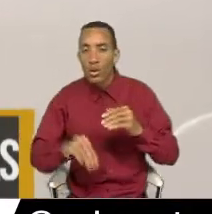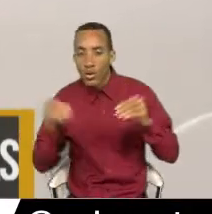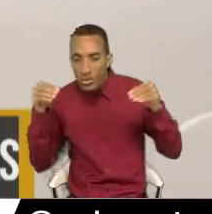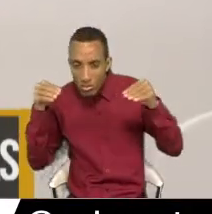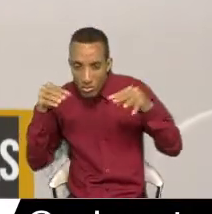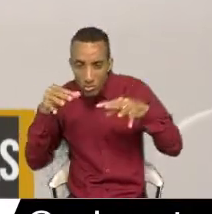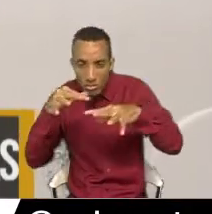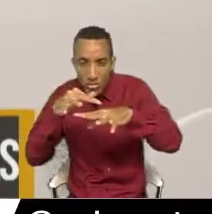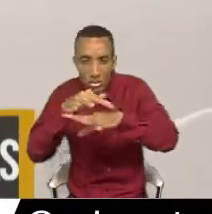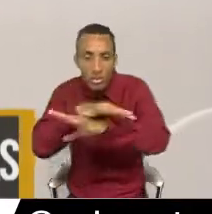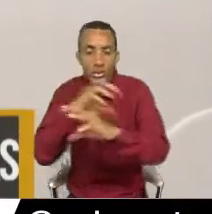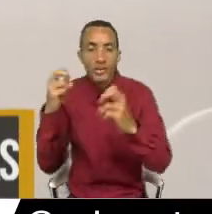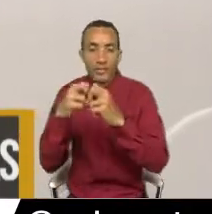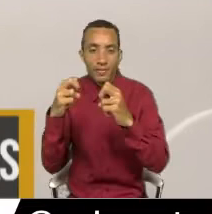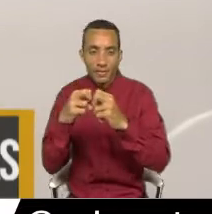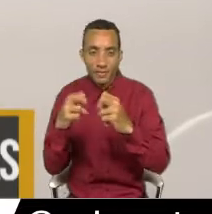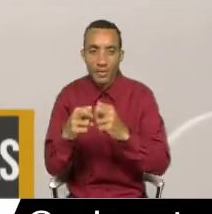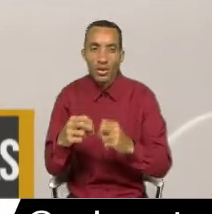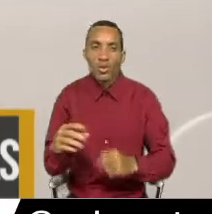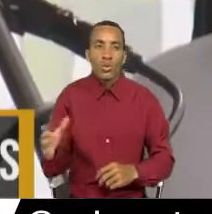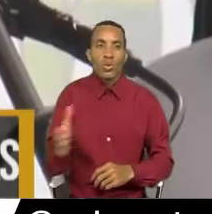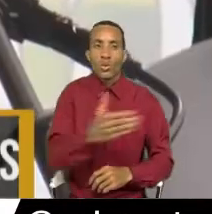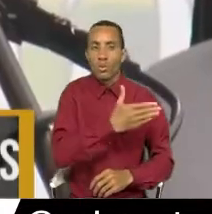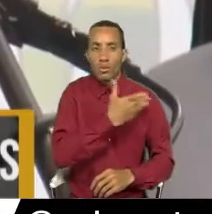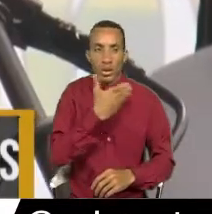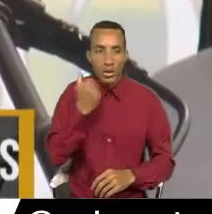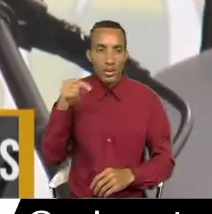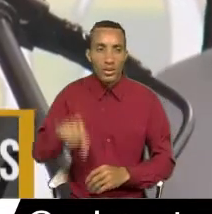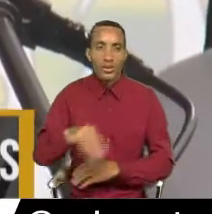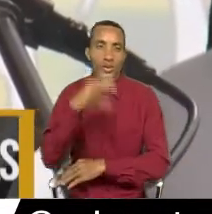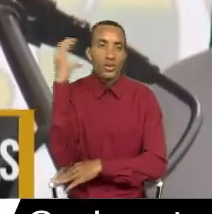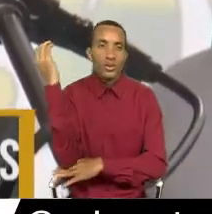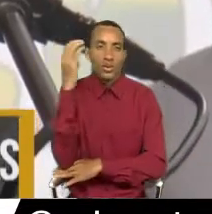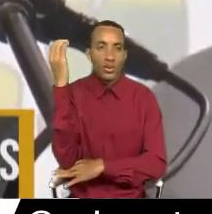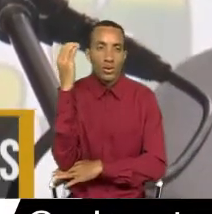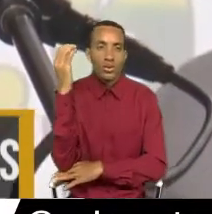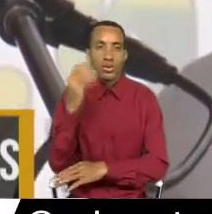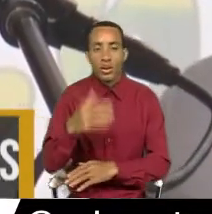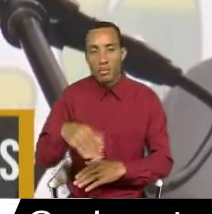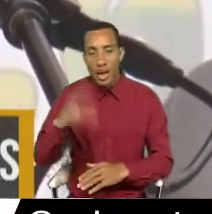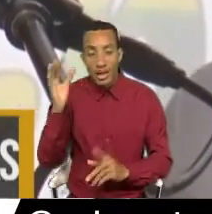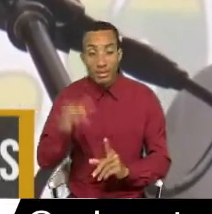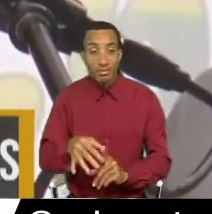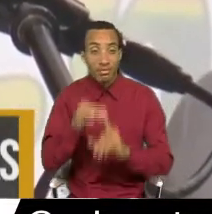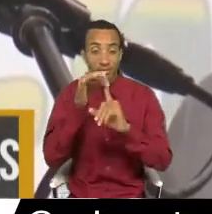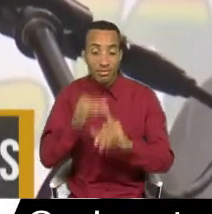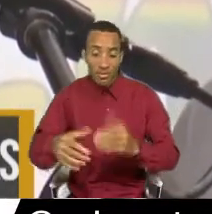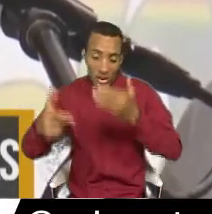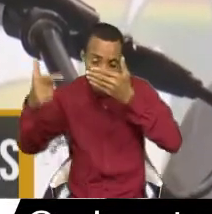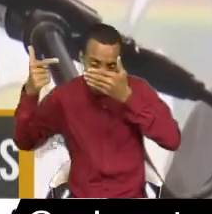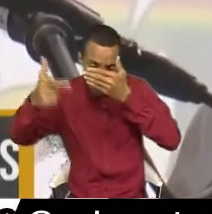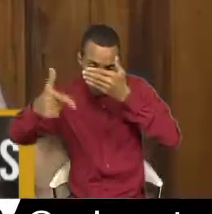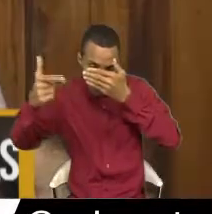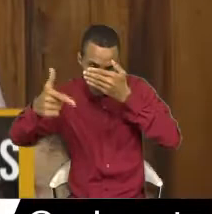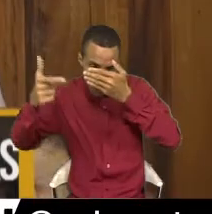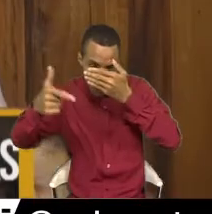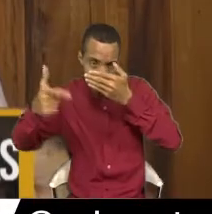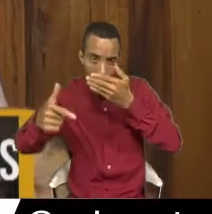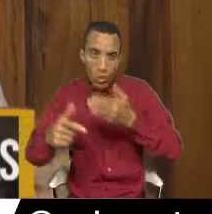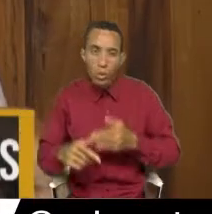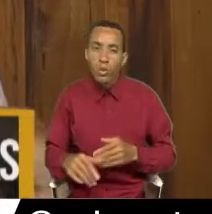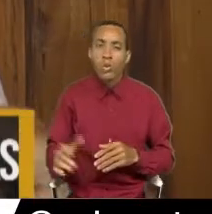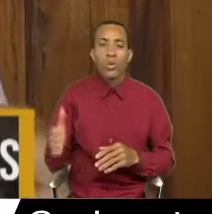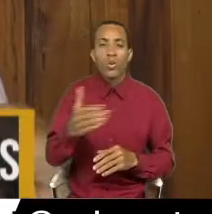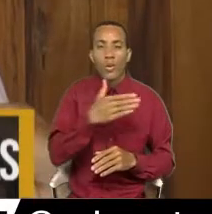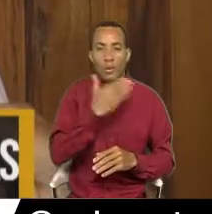nuestros aprendices son los mejores del país, o sea, especialmente de soldadura. Esto le da un tiquete automático para asistir